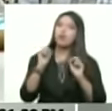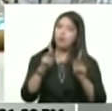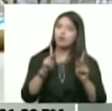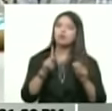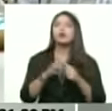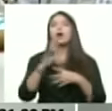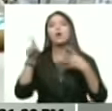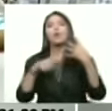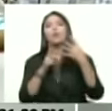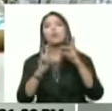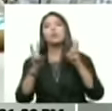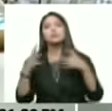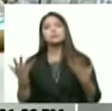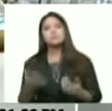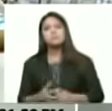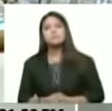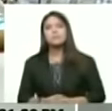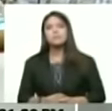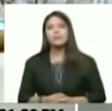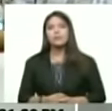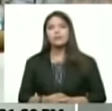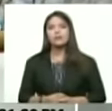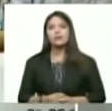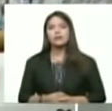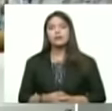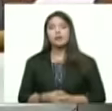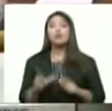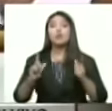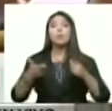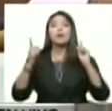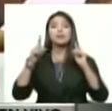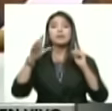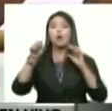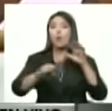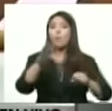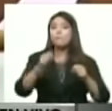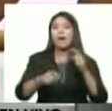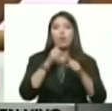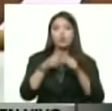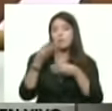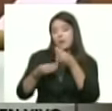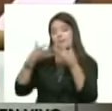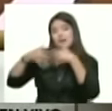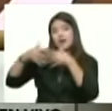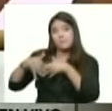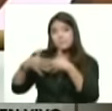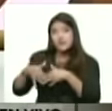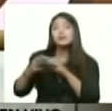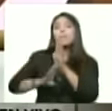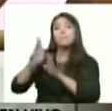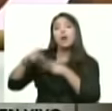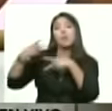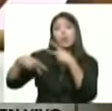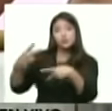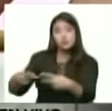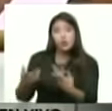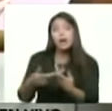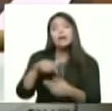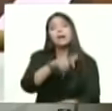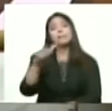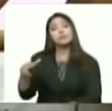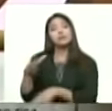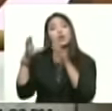Cuarto. El acceso a las materias primas. La necesidad de contar con materias primas para la producción, para lo cual los